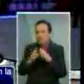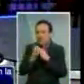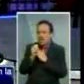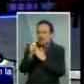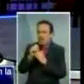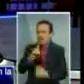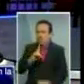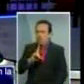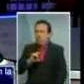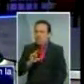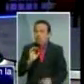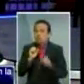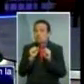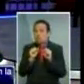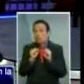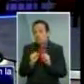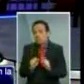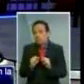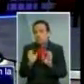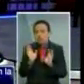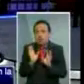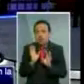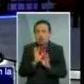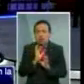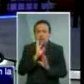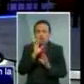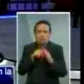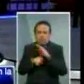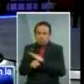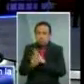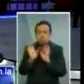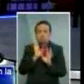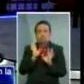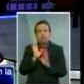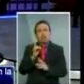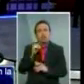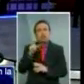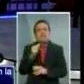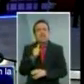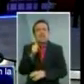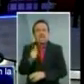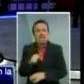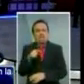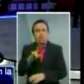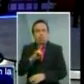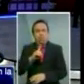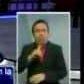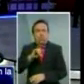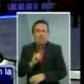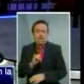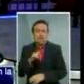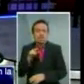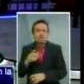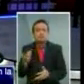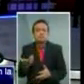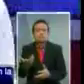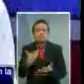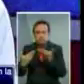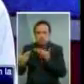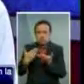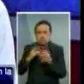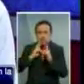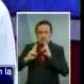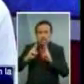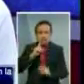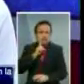UDI? Hay una posibilidad, eso nosotros no nos vamos a intervenir ni a meter en eso, pero estaba el jefe de bancada de la UDI, donde evidentemente nosotros tenemos una relación con